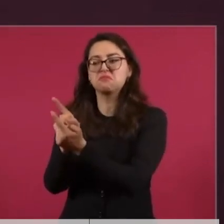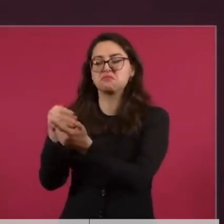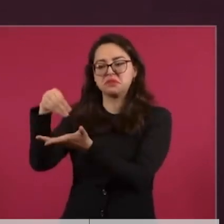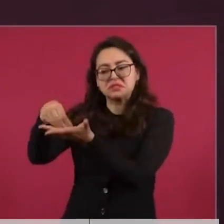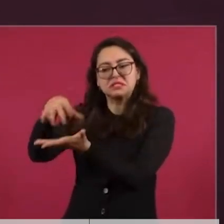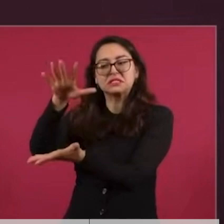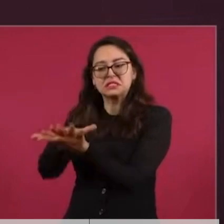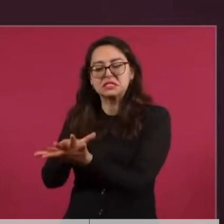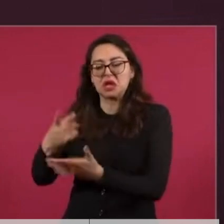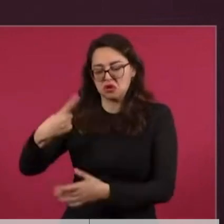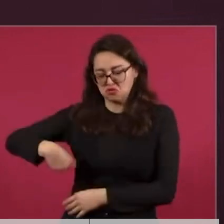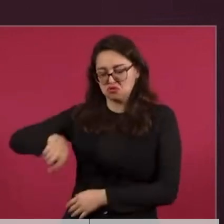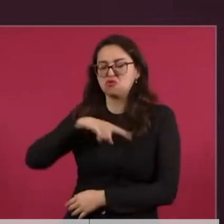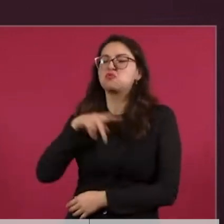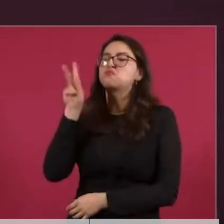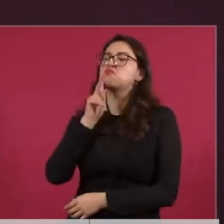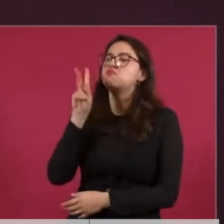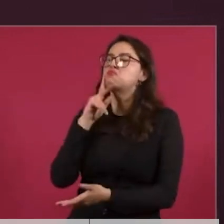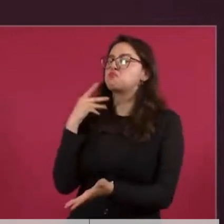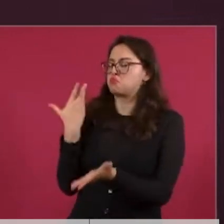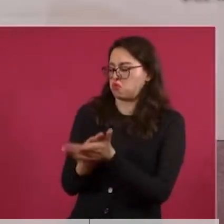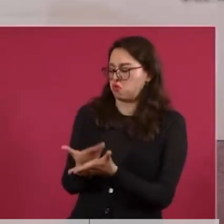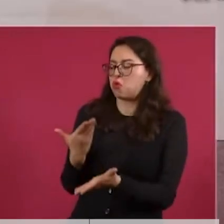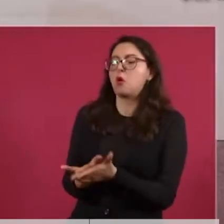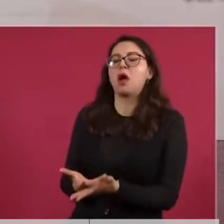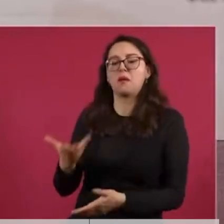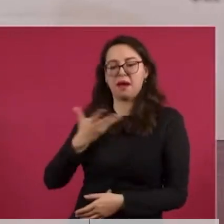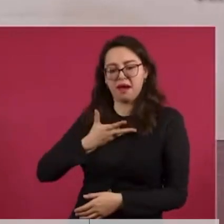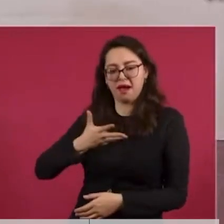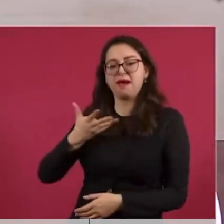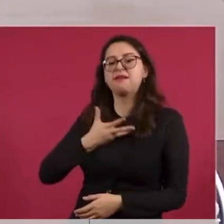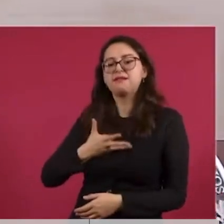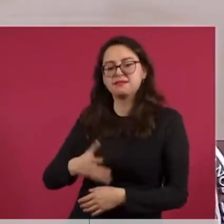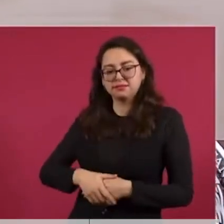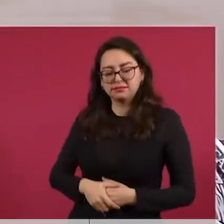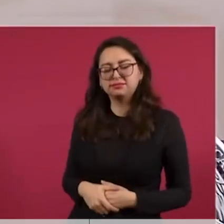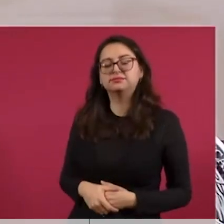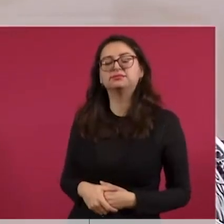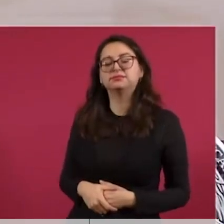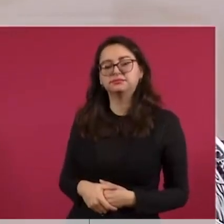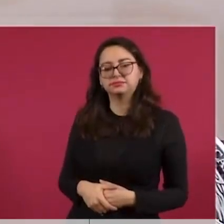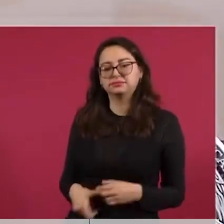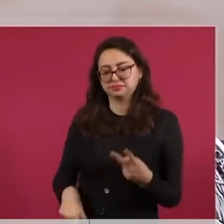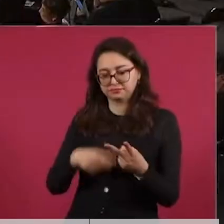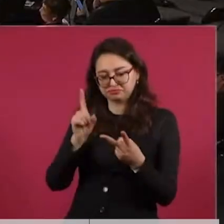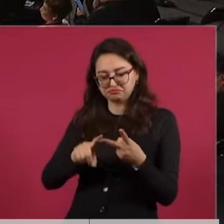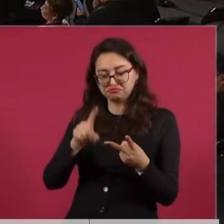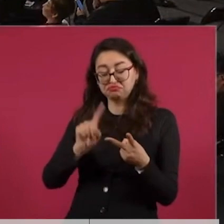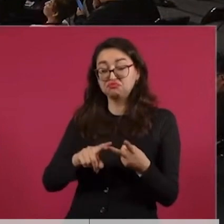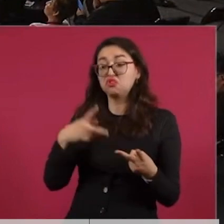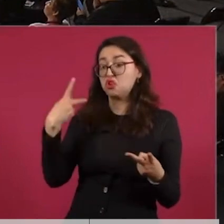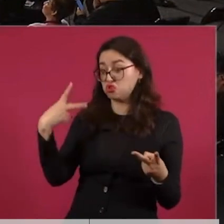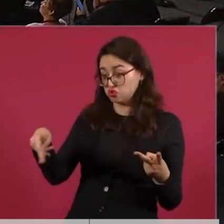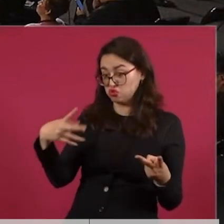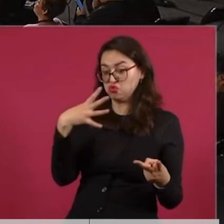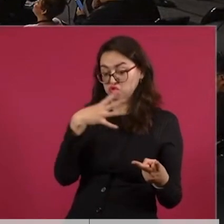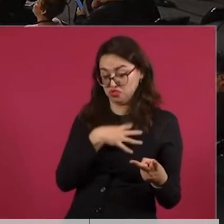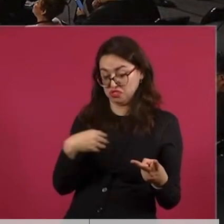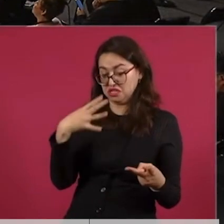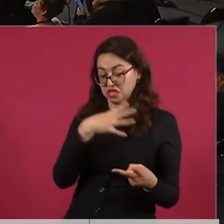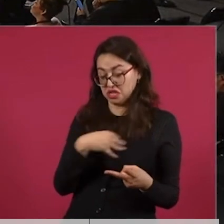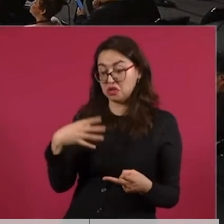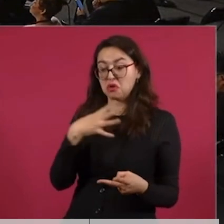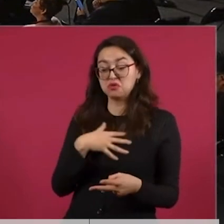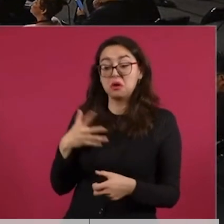un correo, una carta con ciertas preguntas, porque el periódico iba a sacar un reportaje sobre